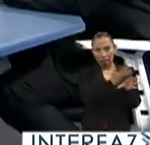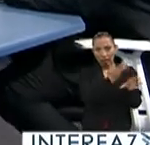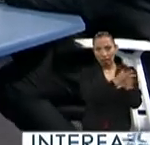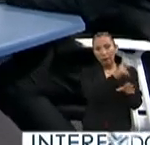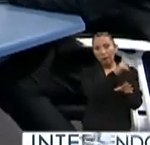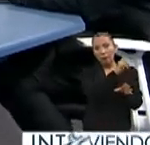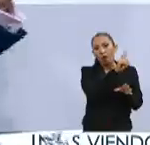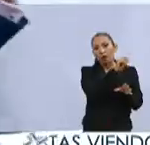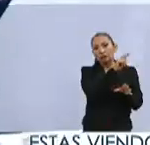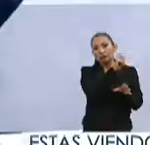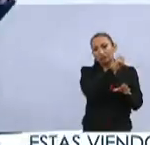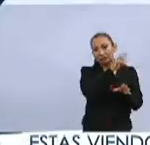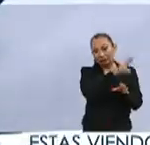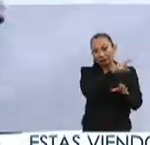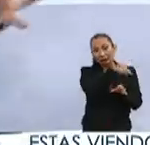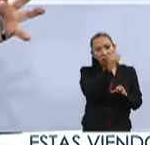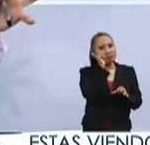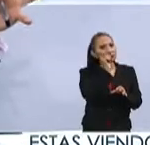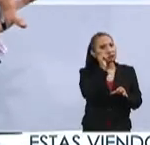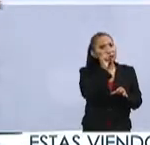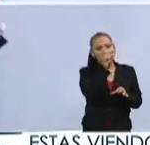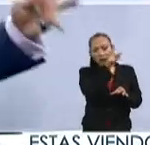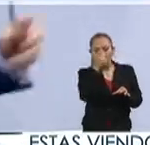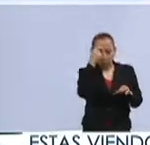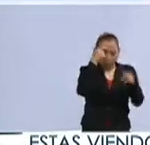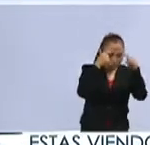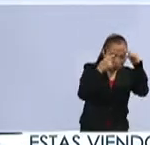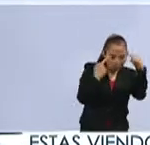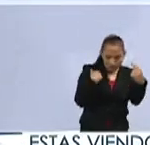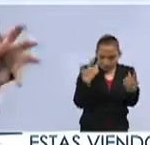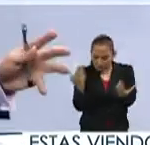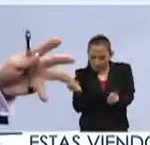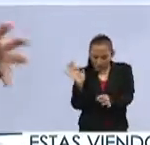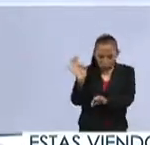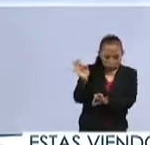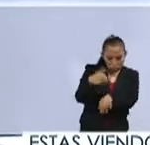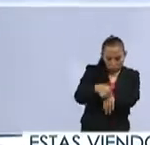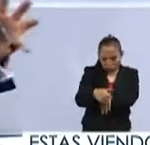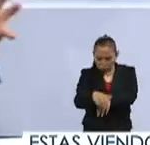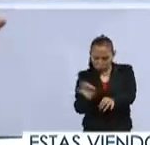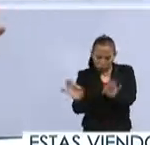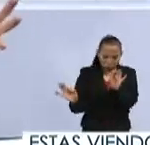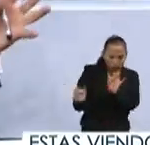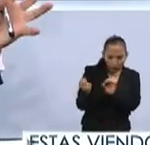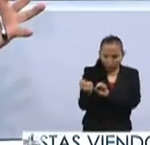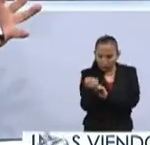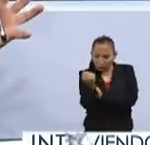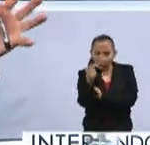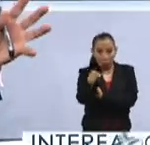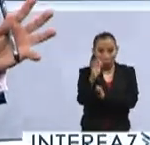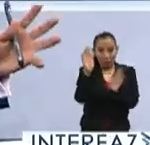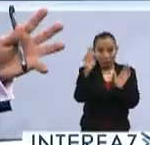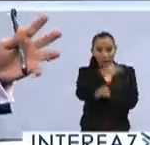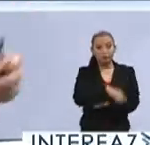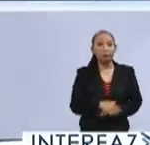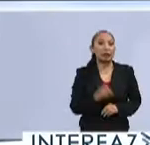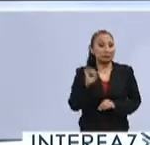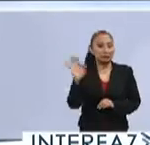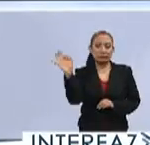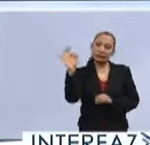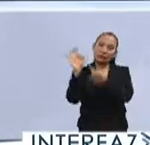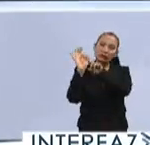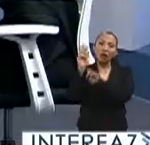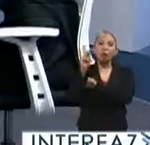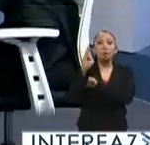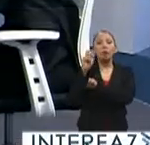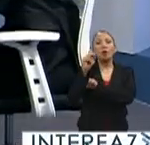llama Paul Auster que siempre está mimetizando el tema de la probabilidad, la estadística, los azares. Es maravilloso también eso. Sí, las probabilidades han